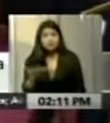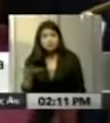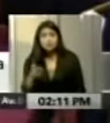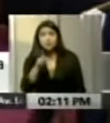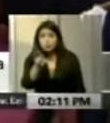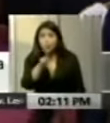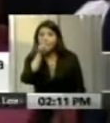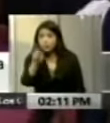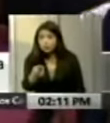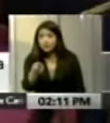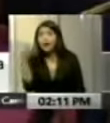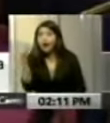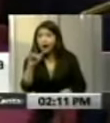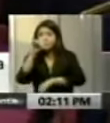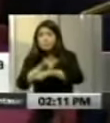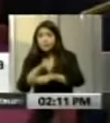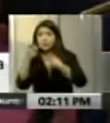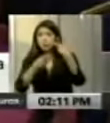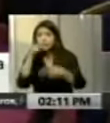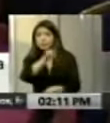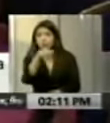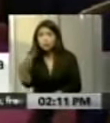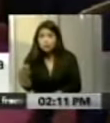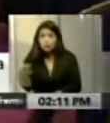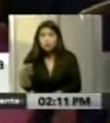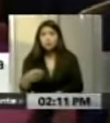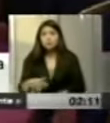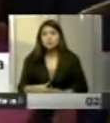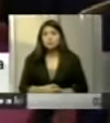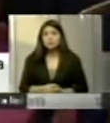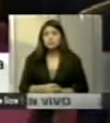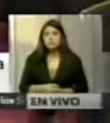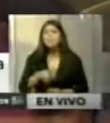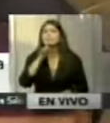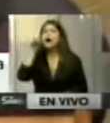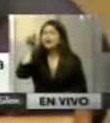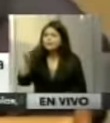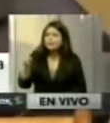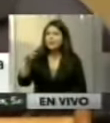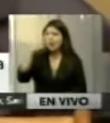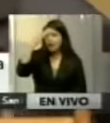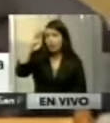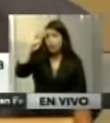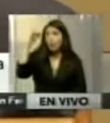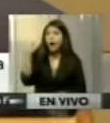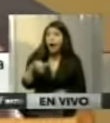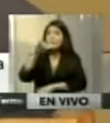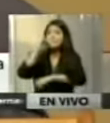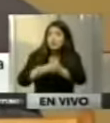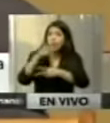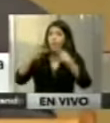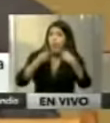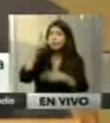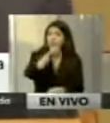Preguntó si hay presos políticos. ¿Por qué su país tiene prisioneros políticos cubanos?